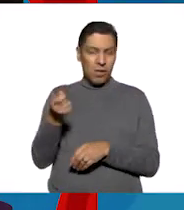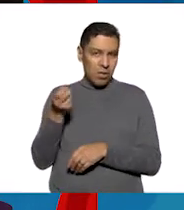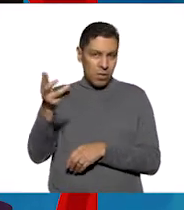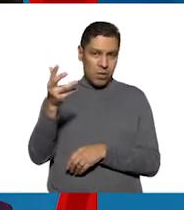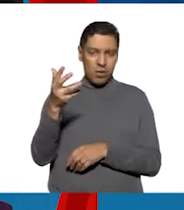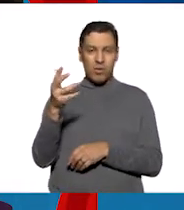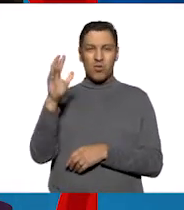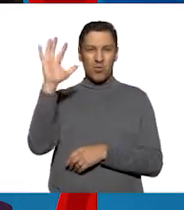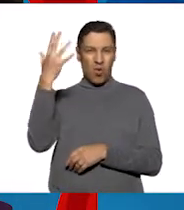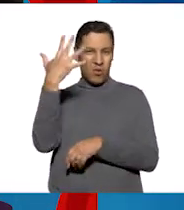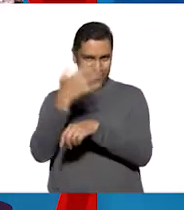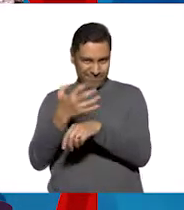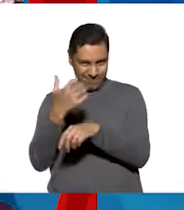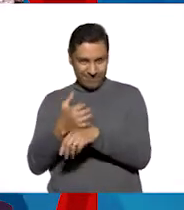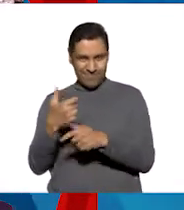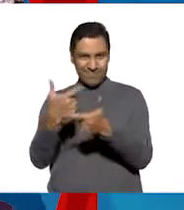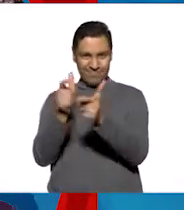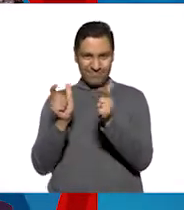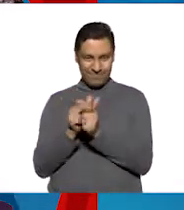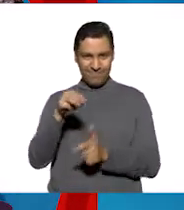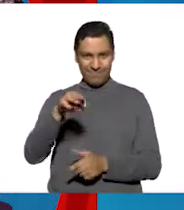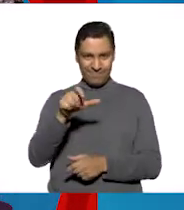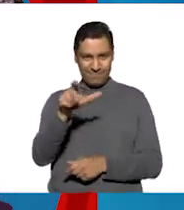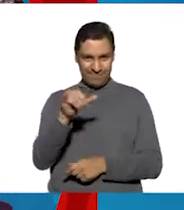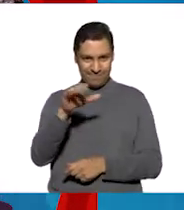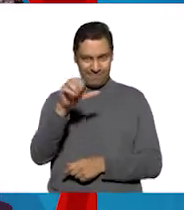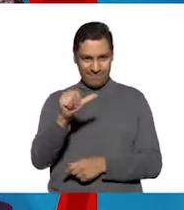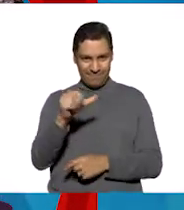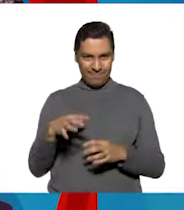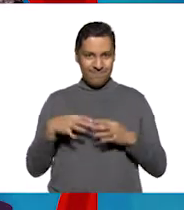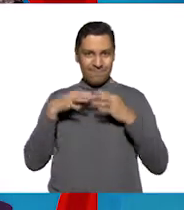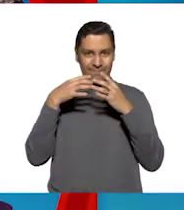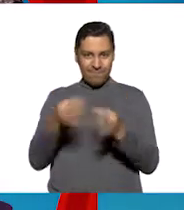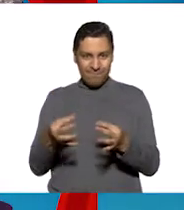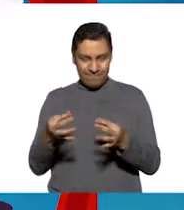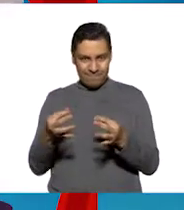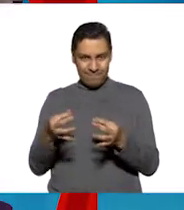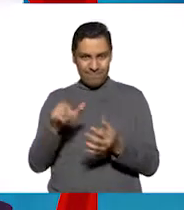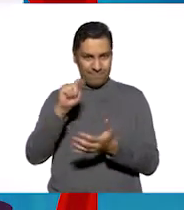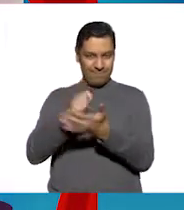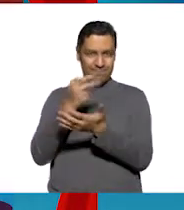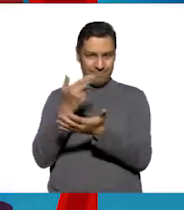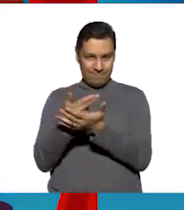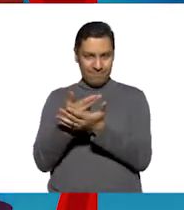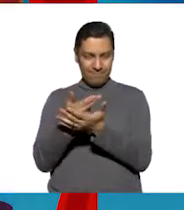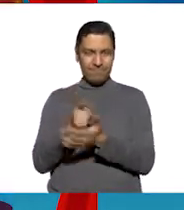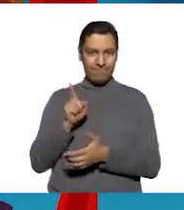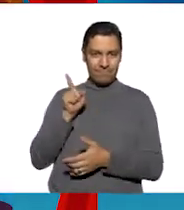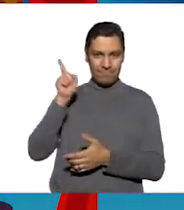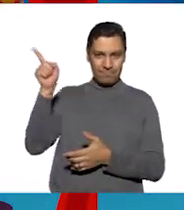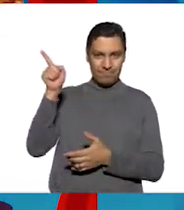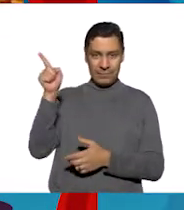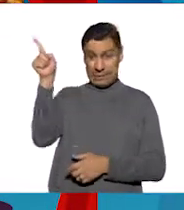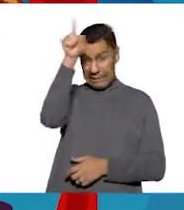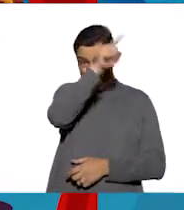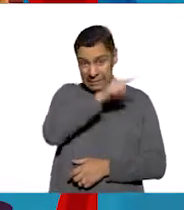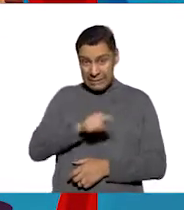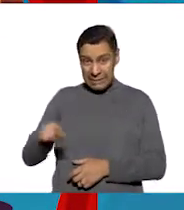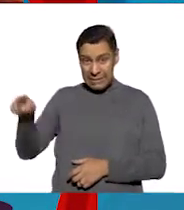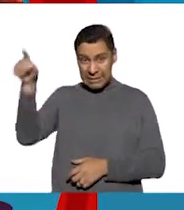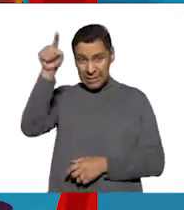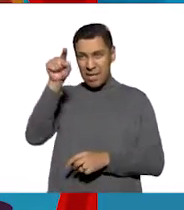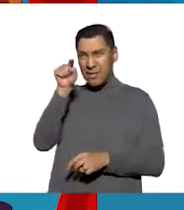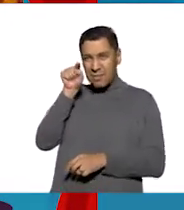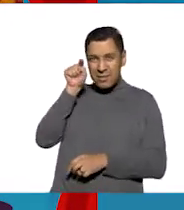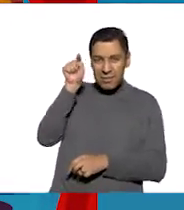sol, el sol de los mexicas, que fue creado en una gran hoguera en Teotihuacán. Aquí en el centro de la piedra se